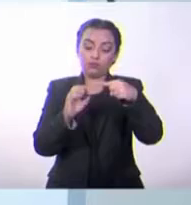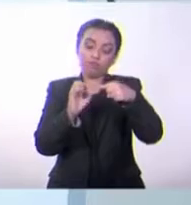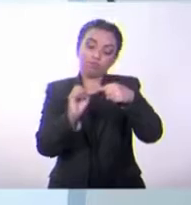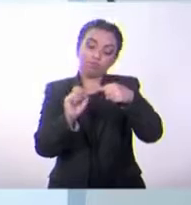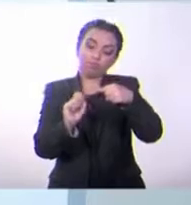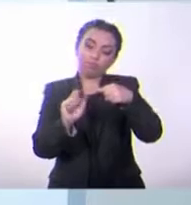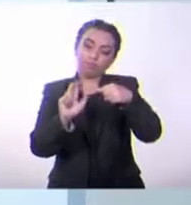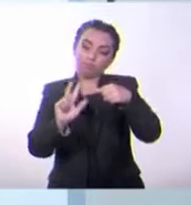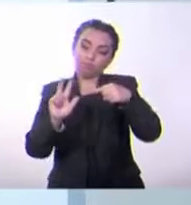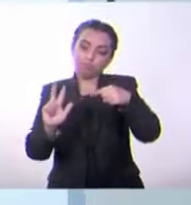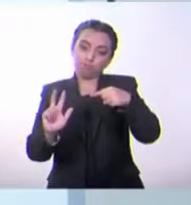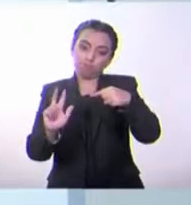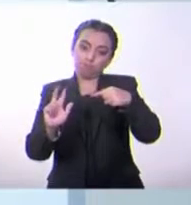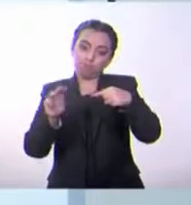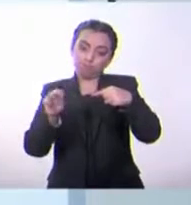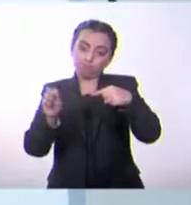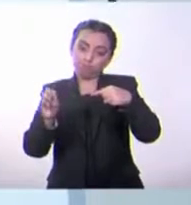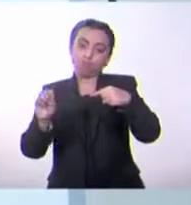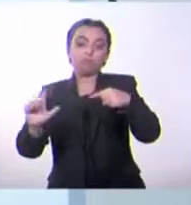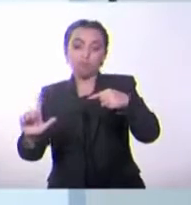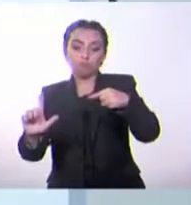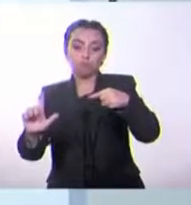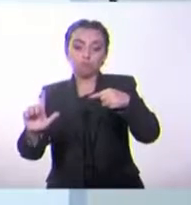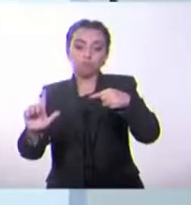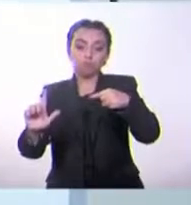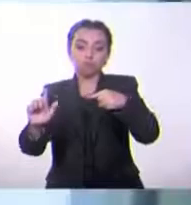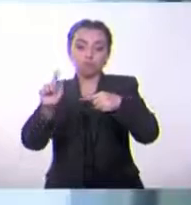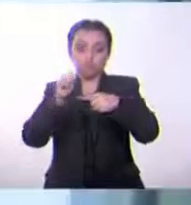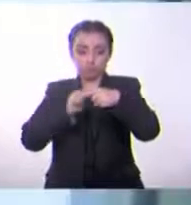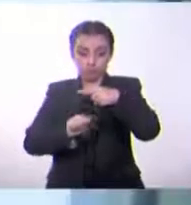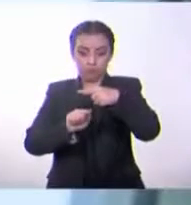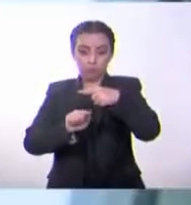0.33 mol entre